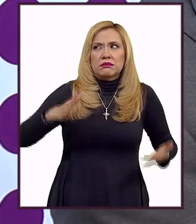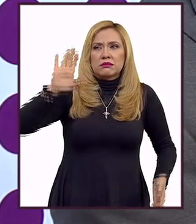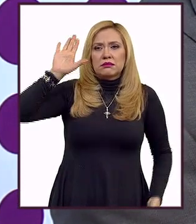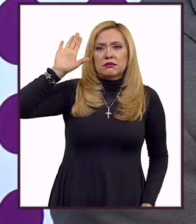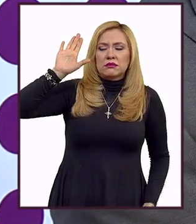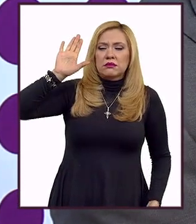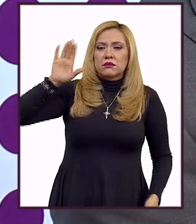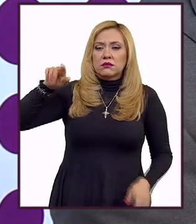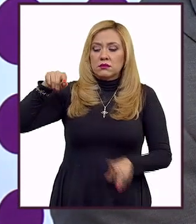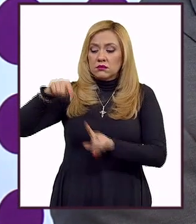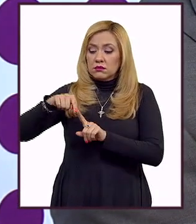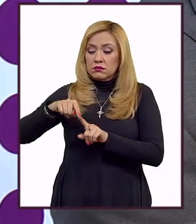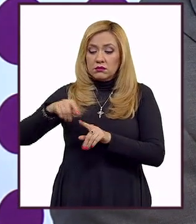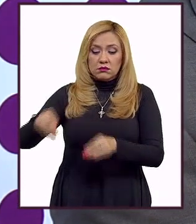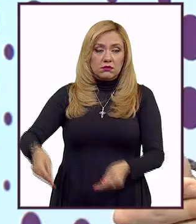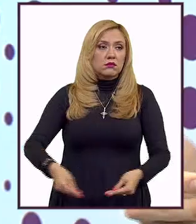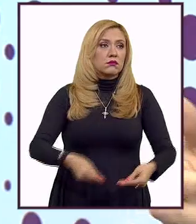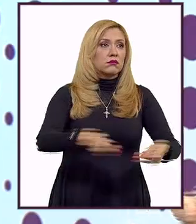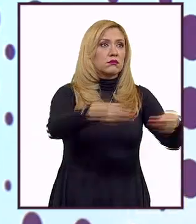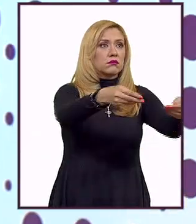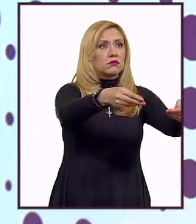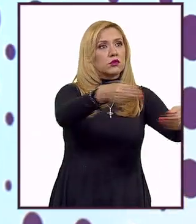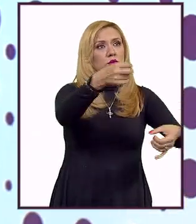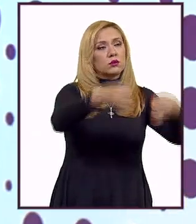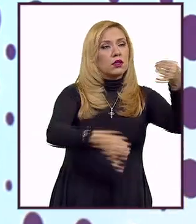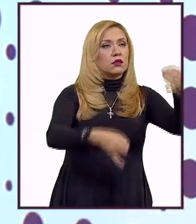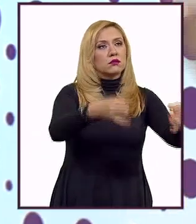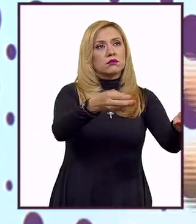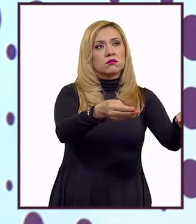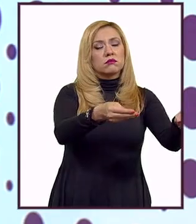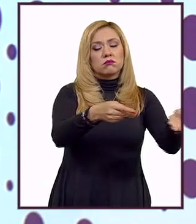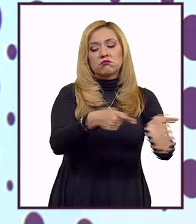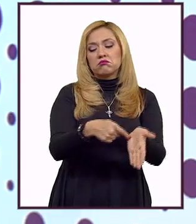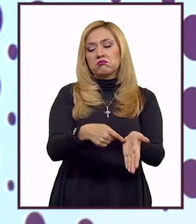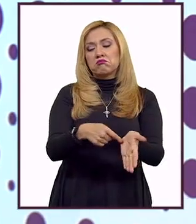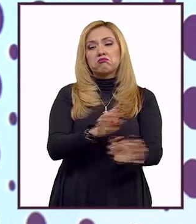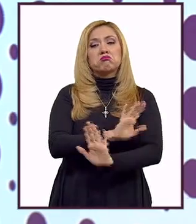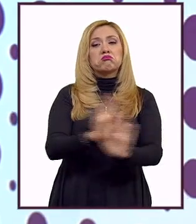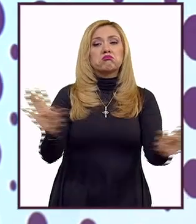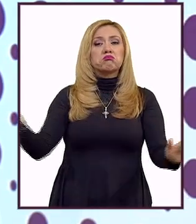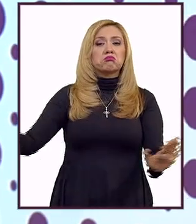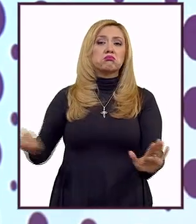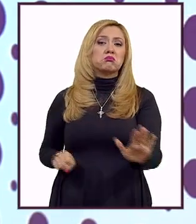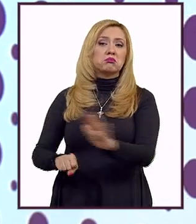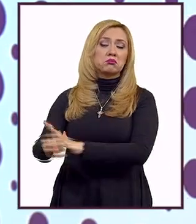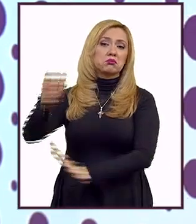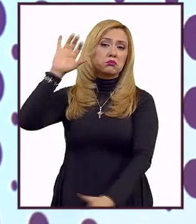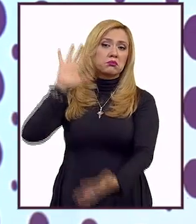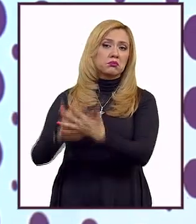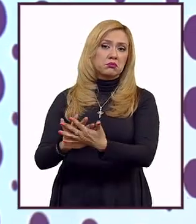Y esa confesión era posteriormente llevada ante un juez y era básicamente suficiente para condenar